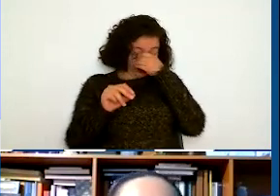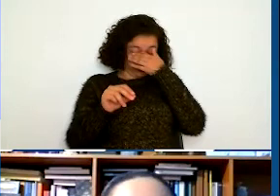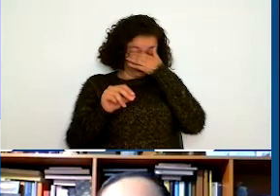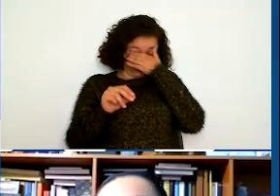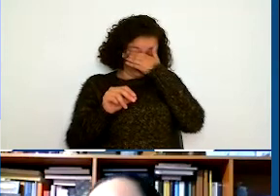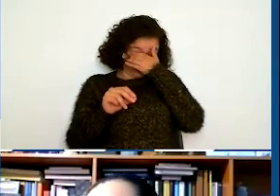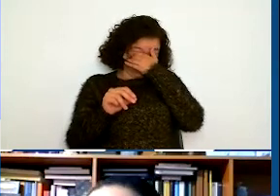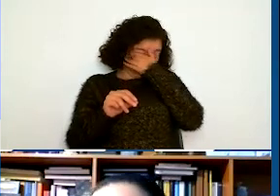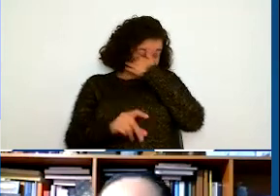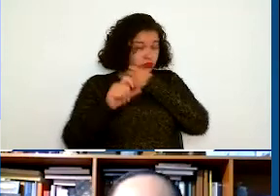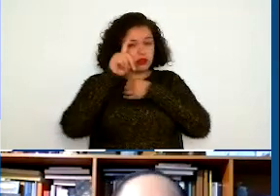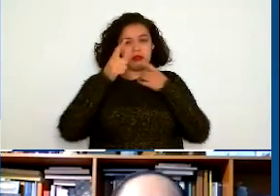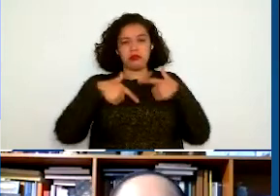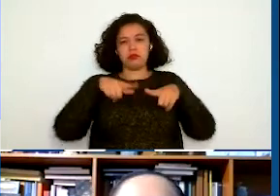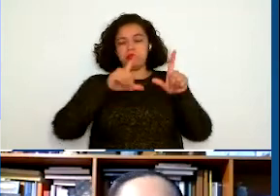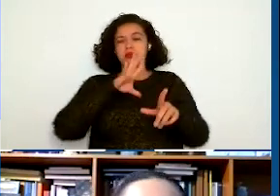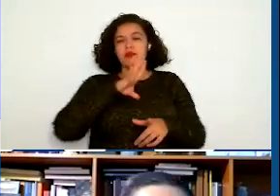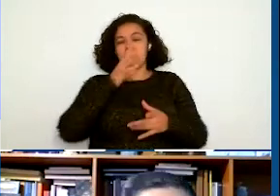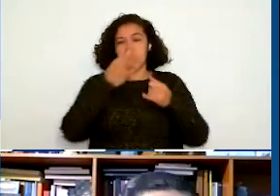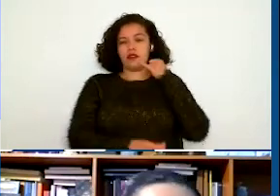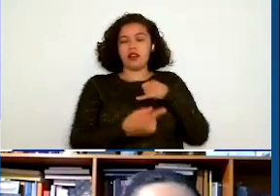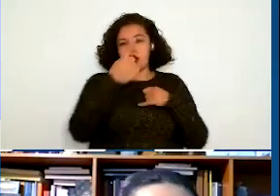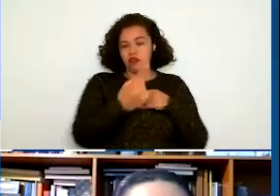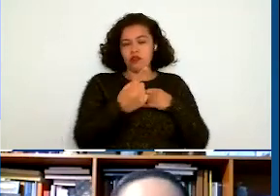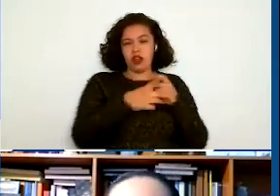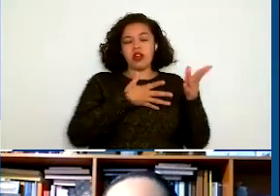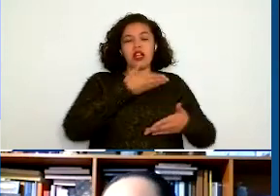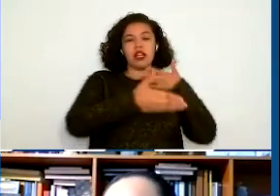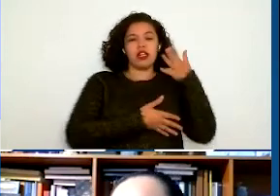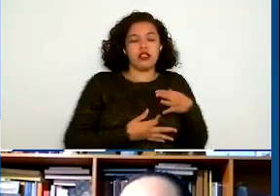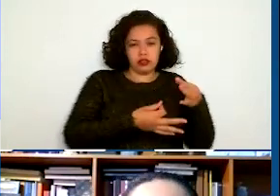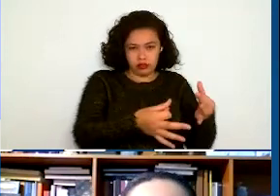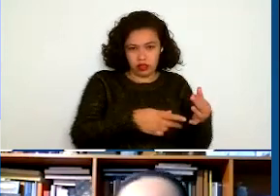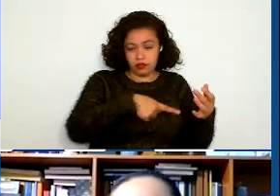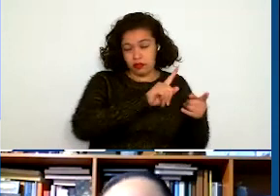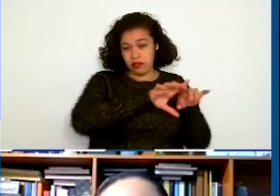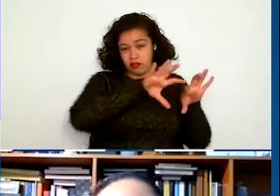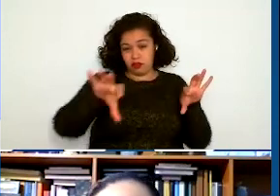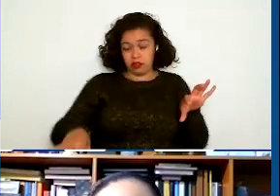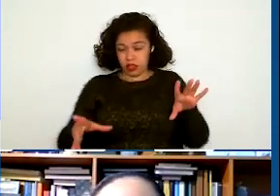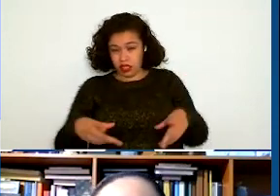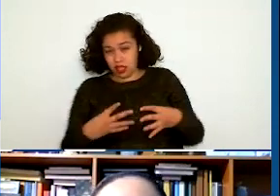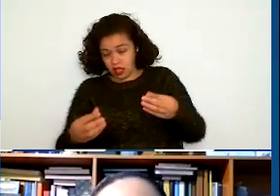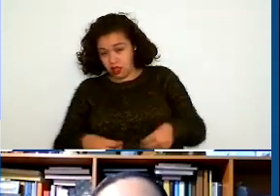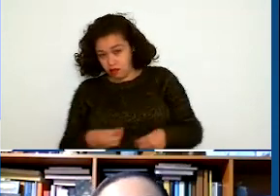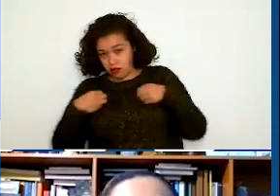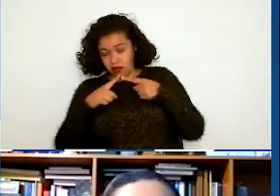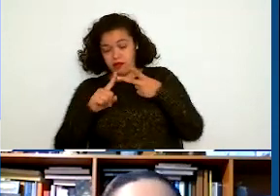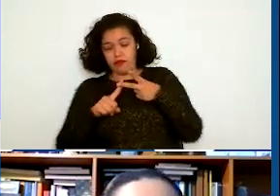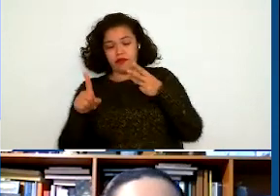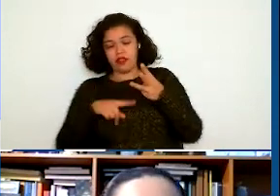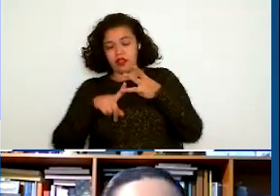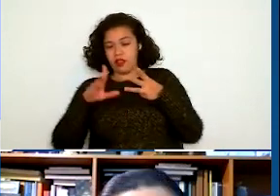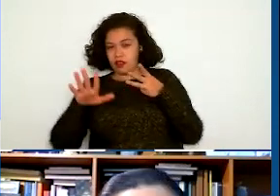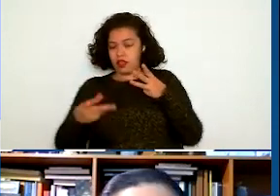otras vertientes o solamente se quedan en una, que es la calidad del servicio, pero dejan de lado la calidad de vida y a veces dejan de lado la calidad de